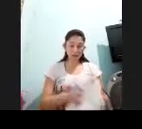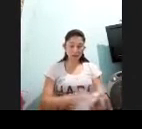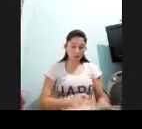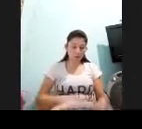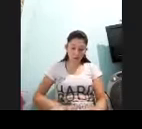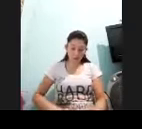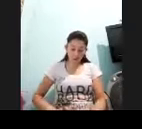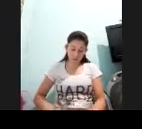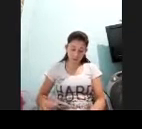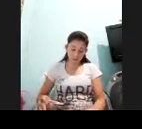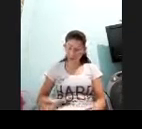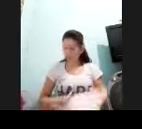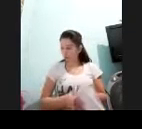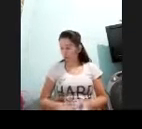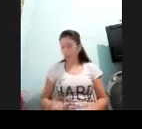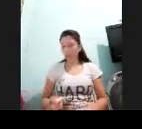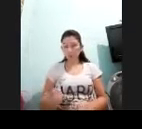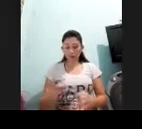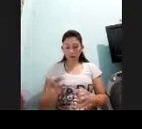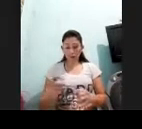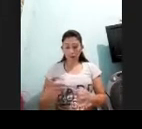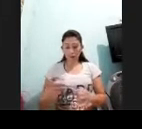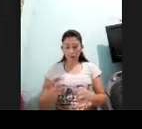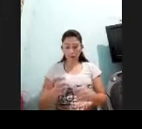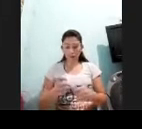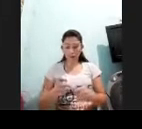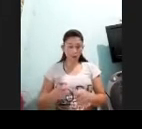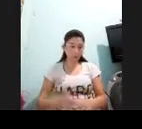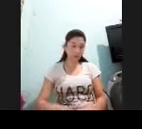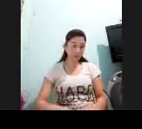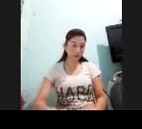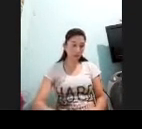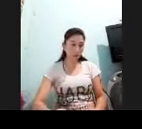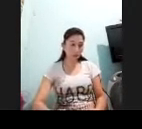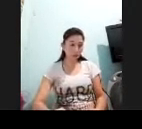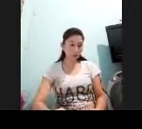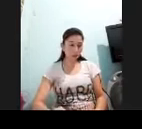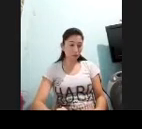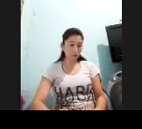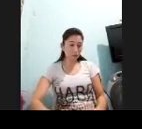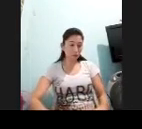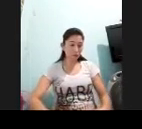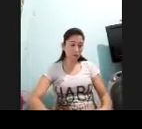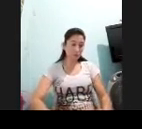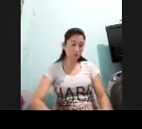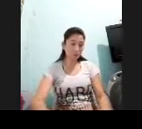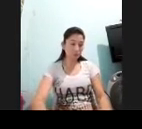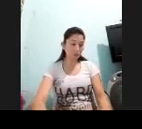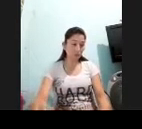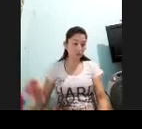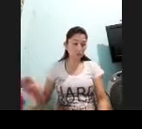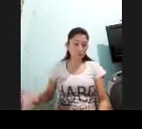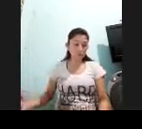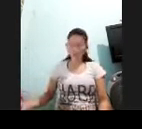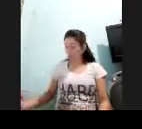Lo que estábamos, my name is, eso. ¿Cuál es? Uh-huh. ¿Cuál es la estructura? Lo que estábamos